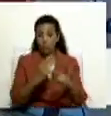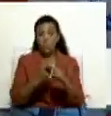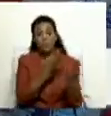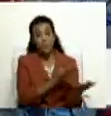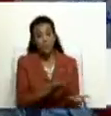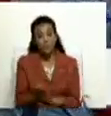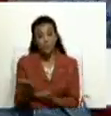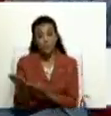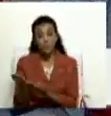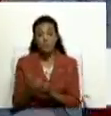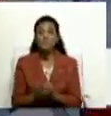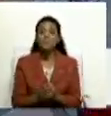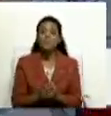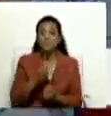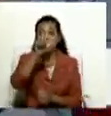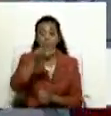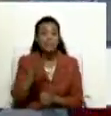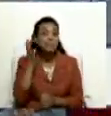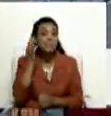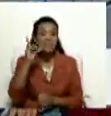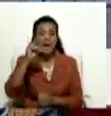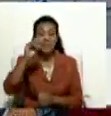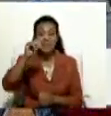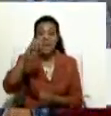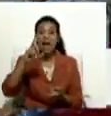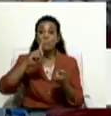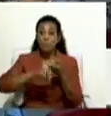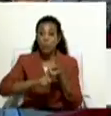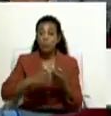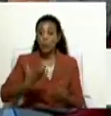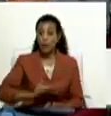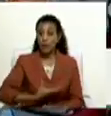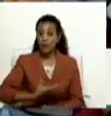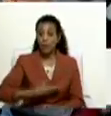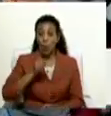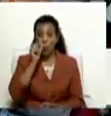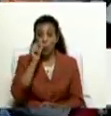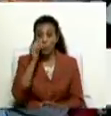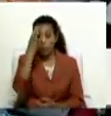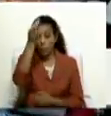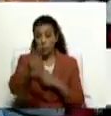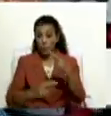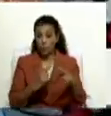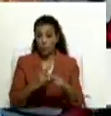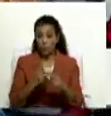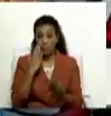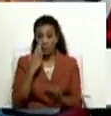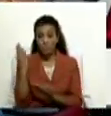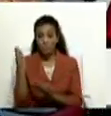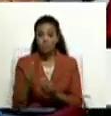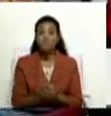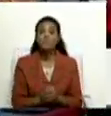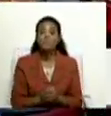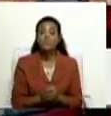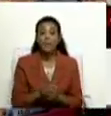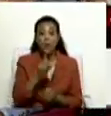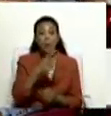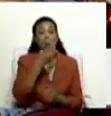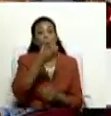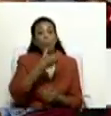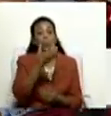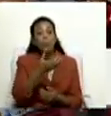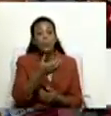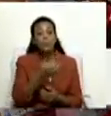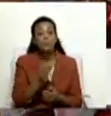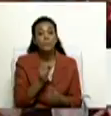bienvenido la señora Daniela betancur esposa del alcalde de la ciudad de Puerto cabello a nuestro orador de orden